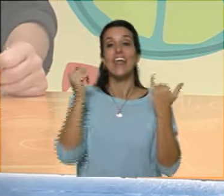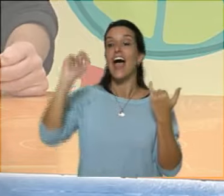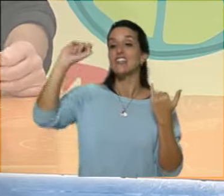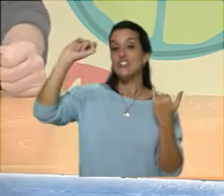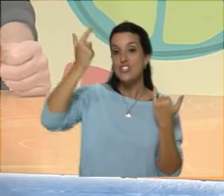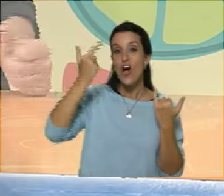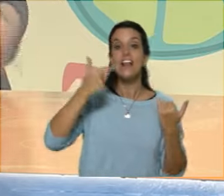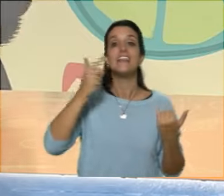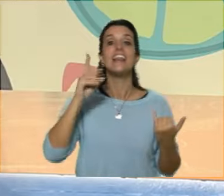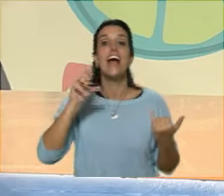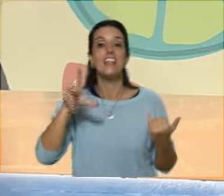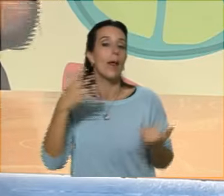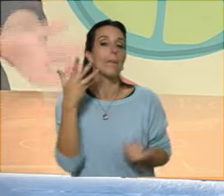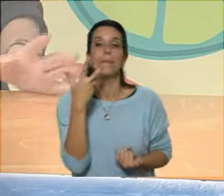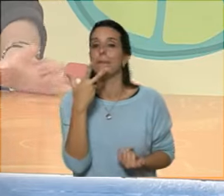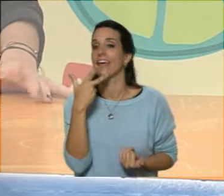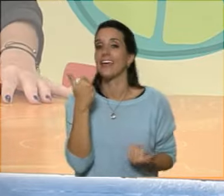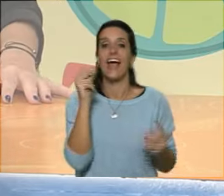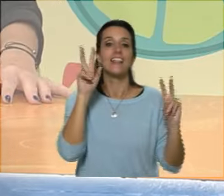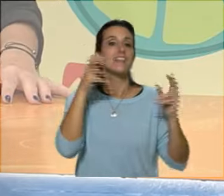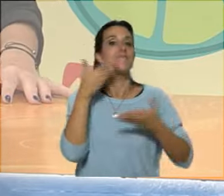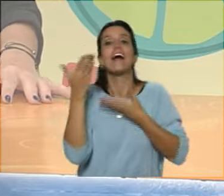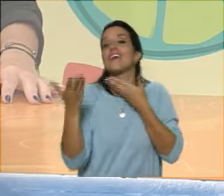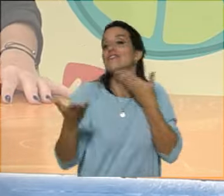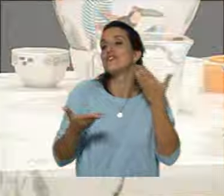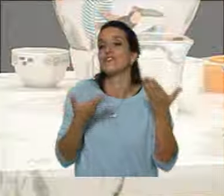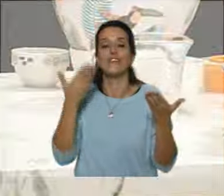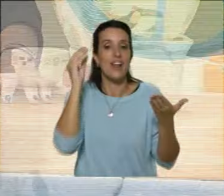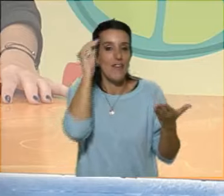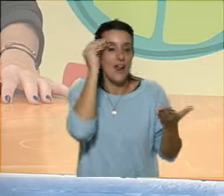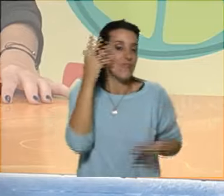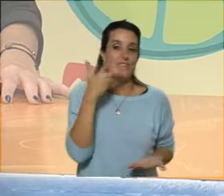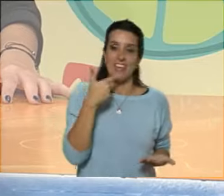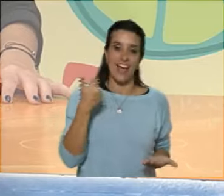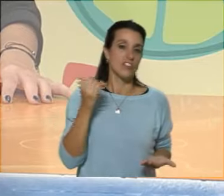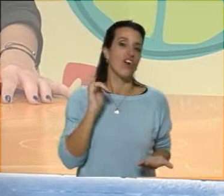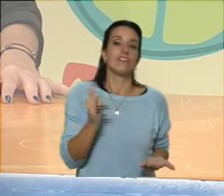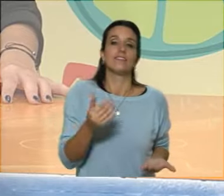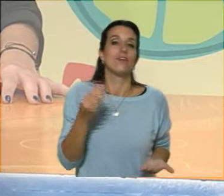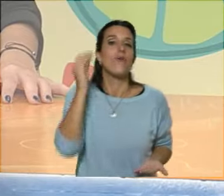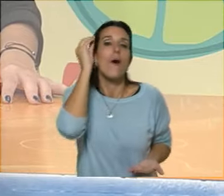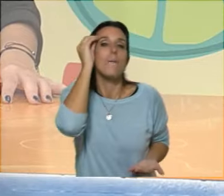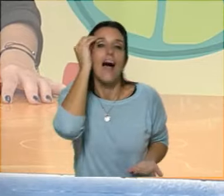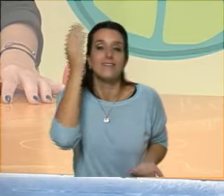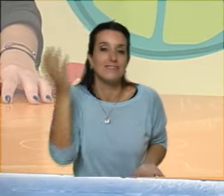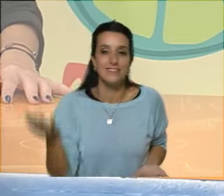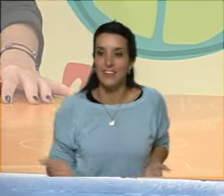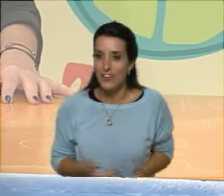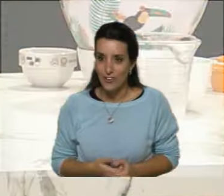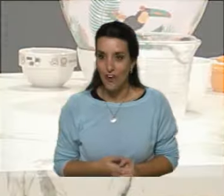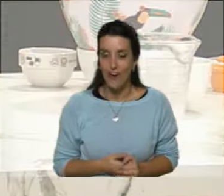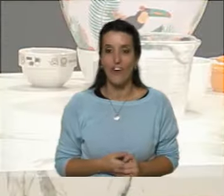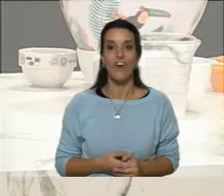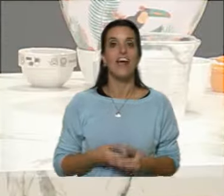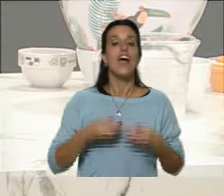nos dice Daniela. Me encantan los temas de Ricardo Montaner. Claro, Daniela. Un romántico. Seguimos. Montaner va a